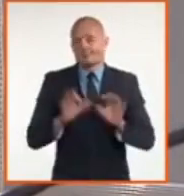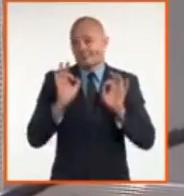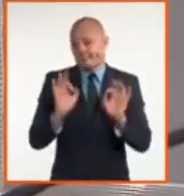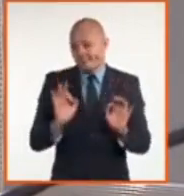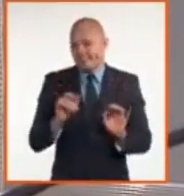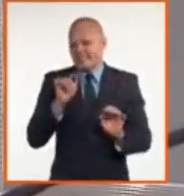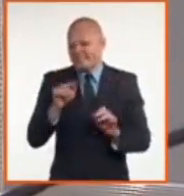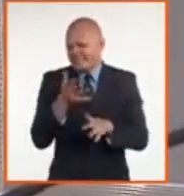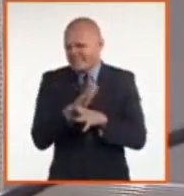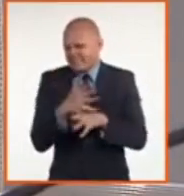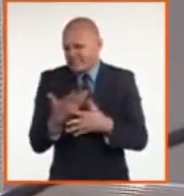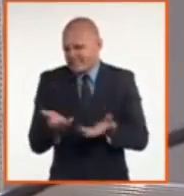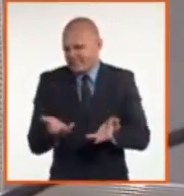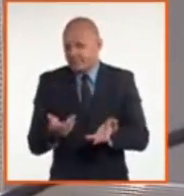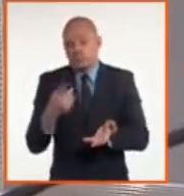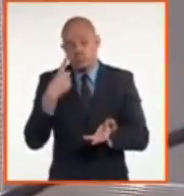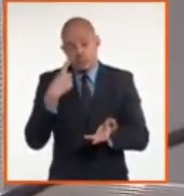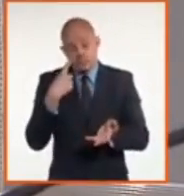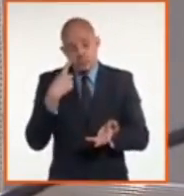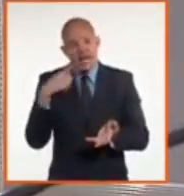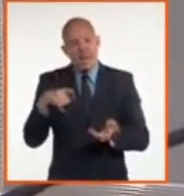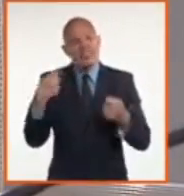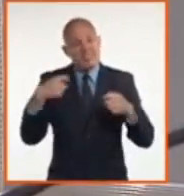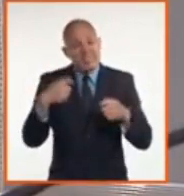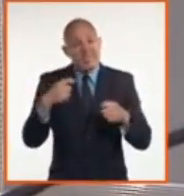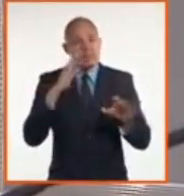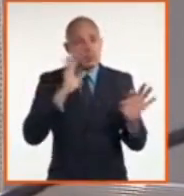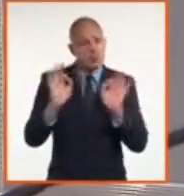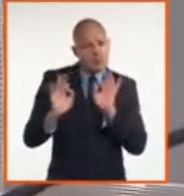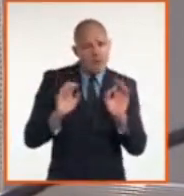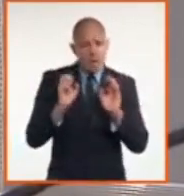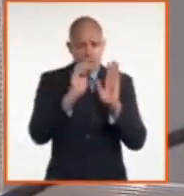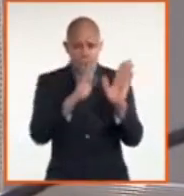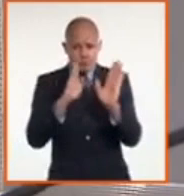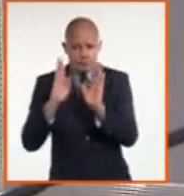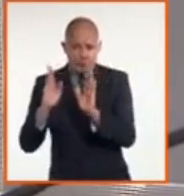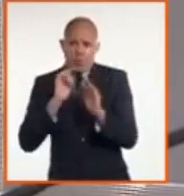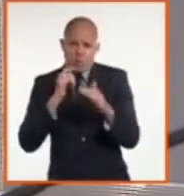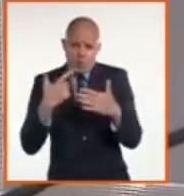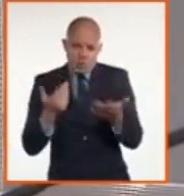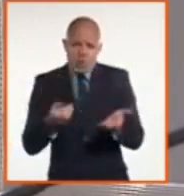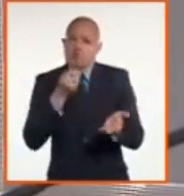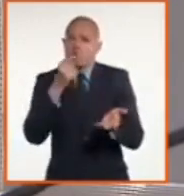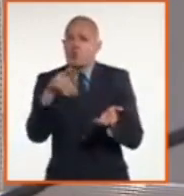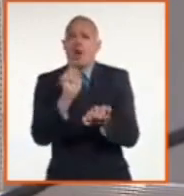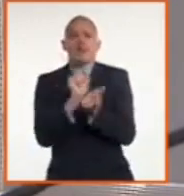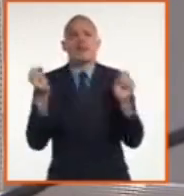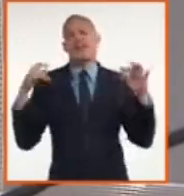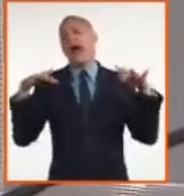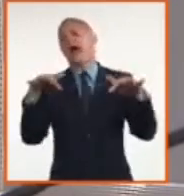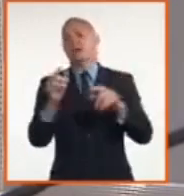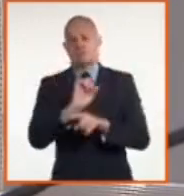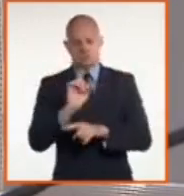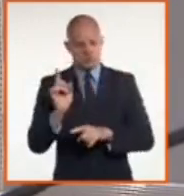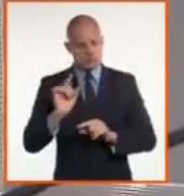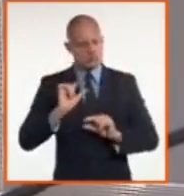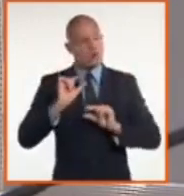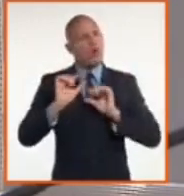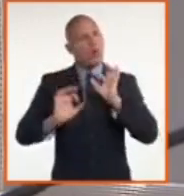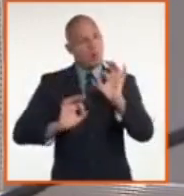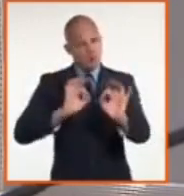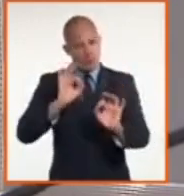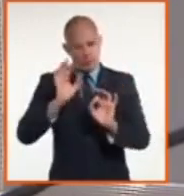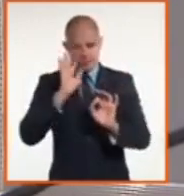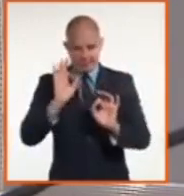desde el punto de vista de cómo se va a ser el cómo se va a hacer la operación de venta para que realmente la población tenga el menor